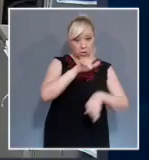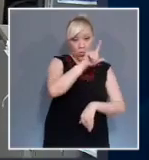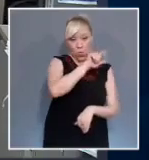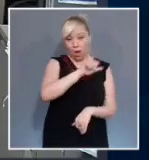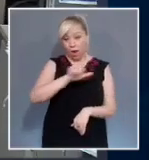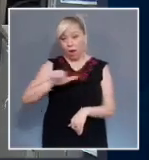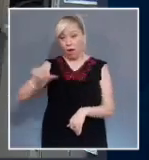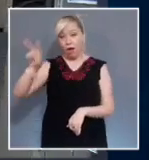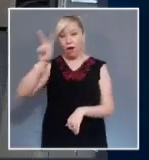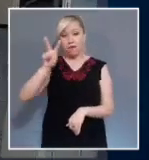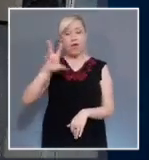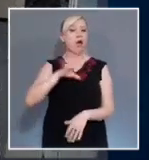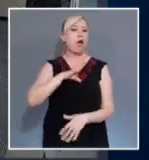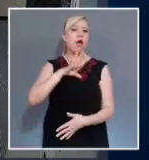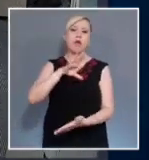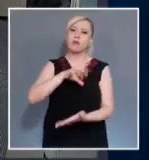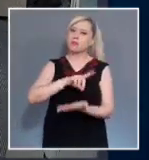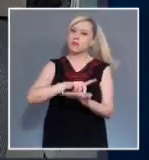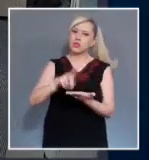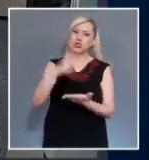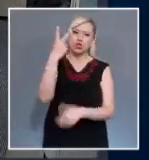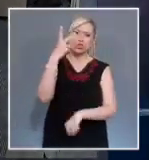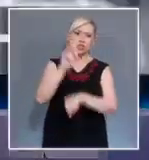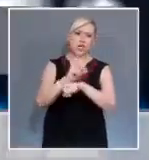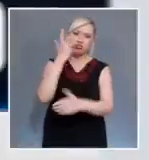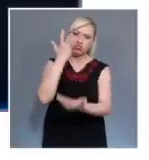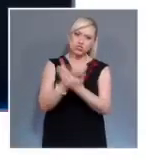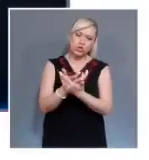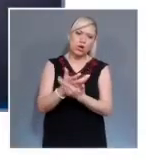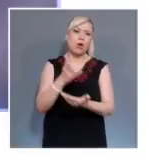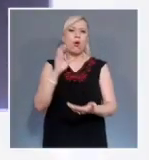derecho a cuando menos dos días de descanso